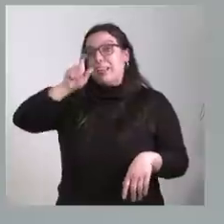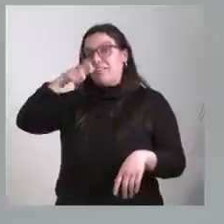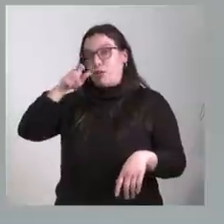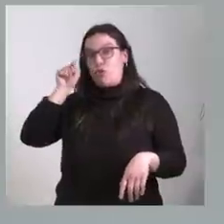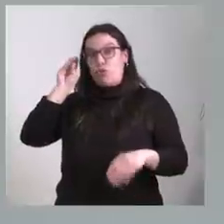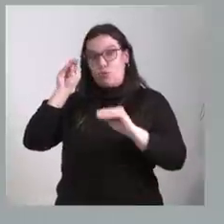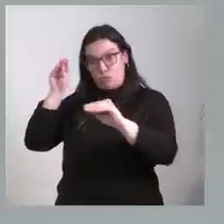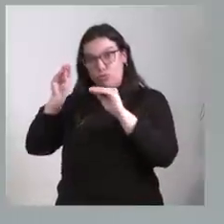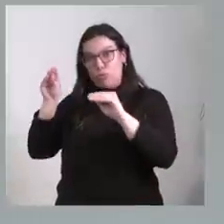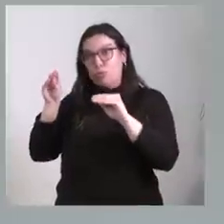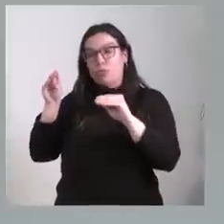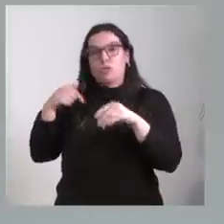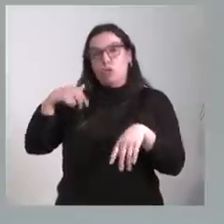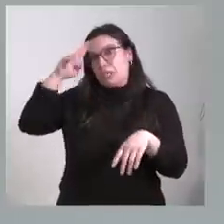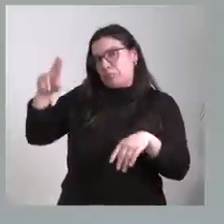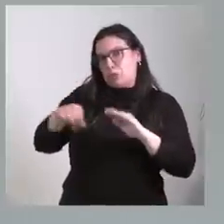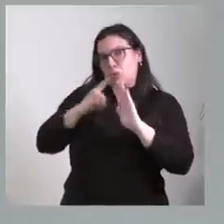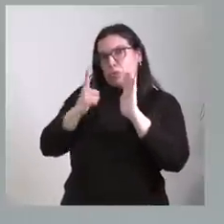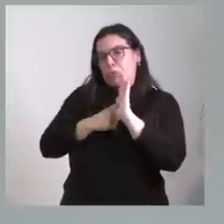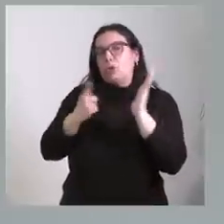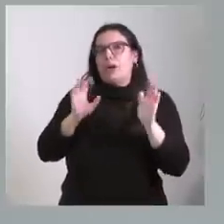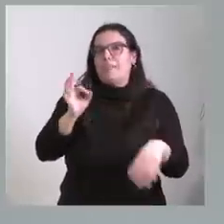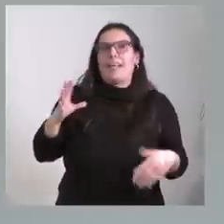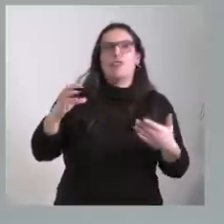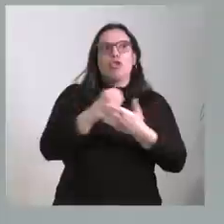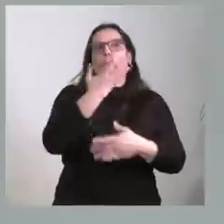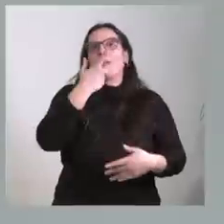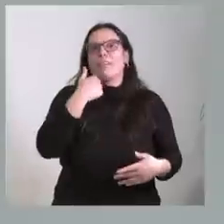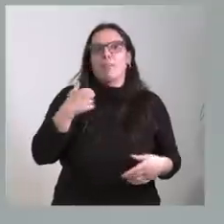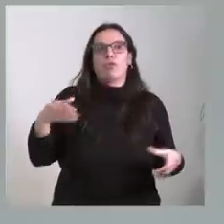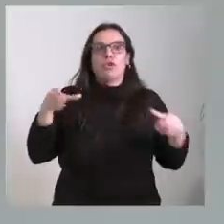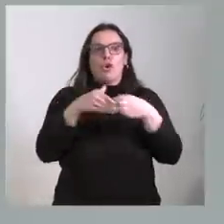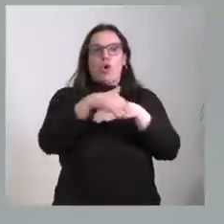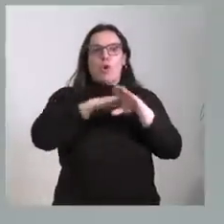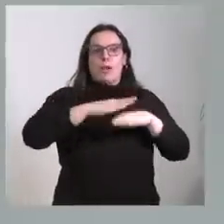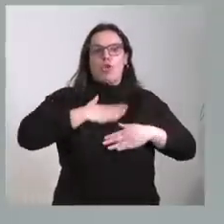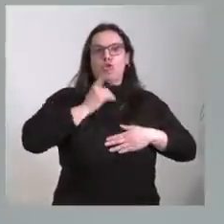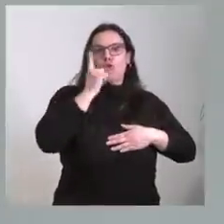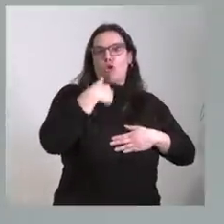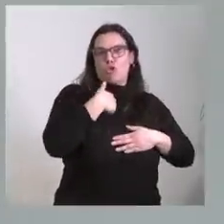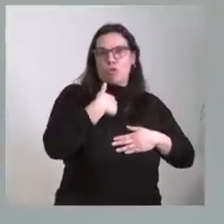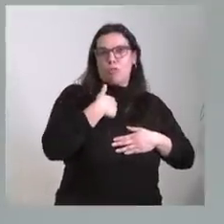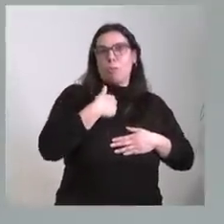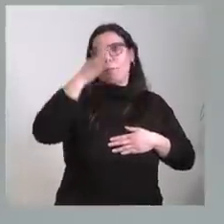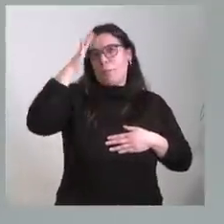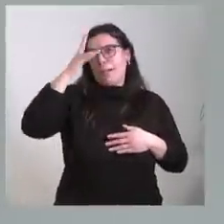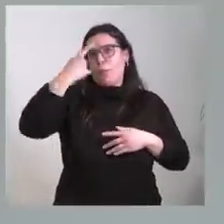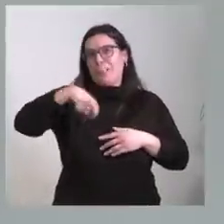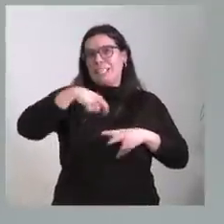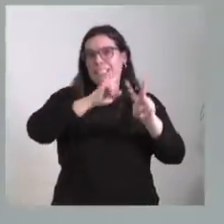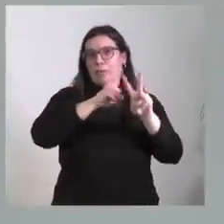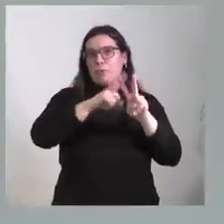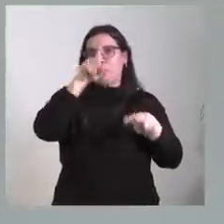totalmente Pues todos preferimos gobernar en solitario como Es lógico me imagino que el presidente de vox también querrá